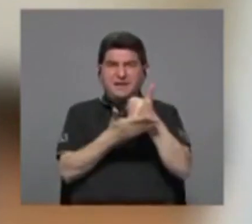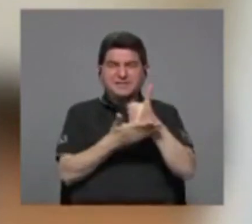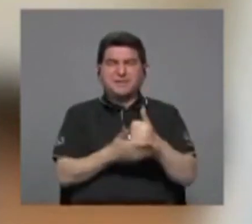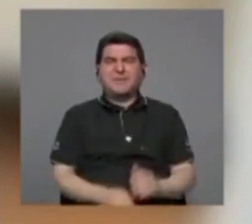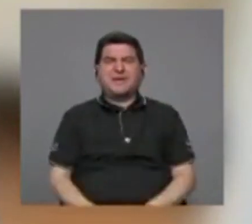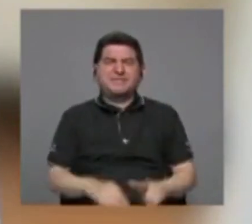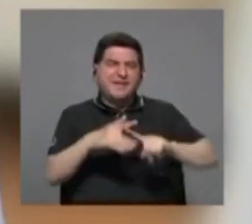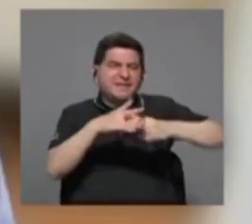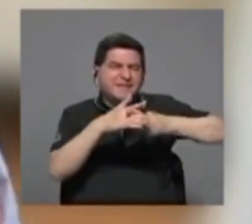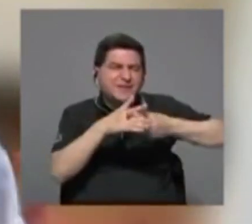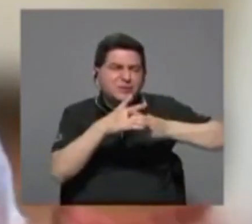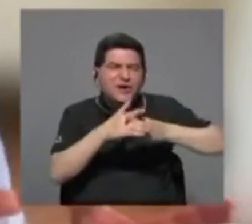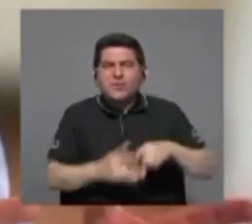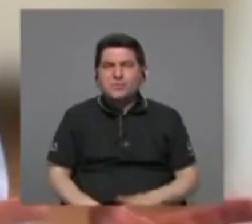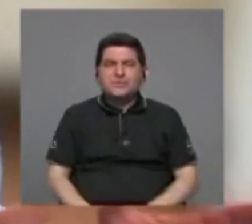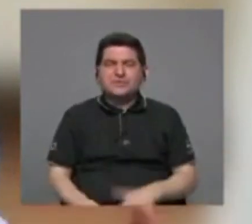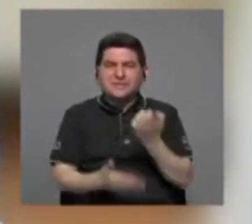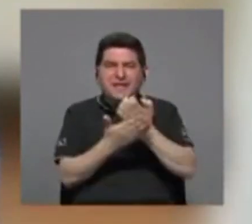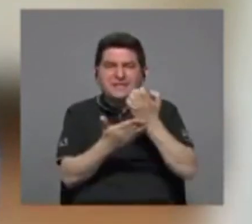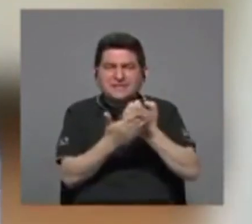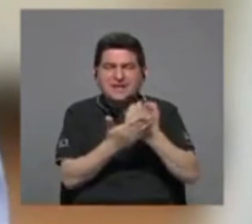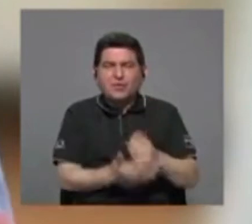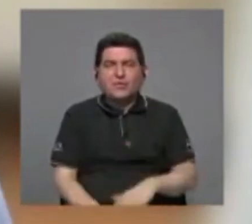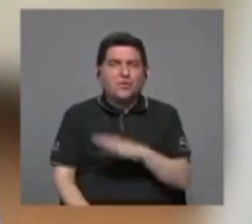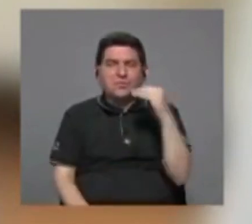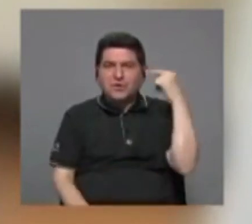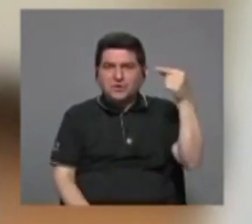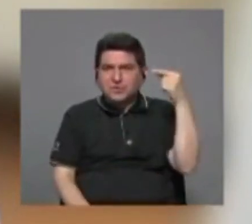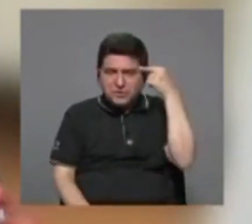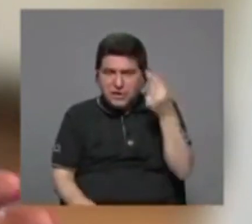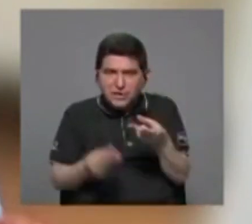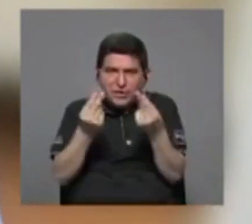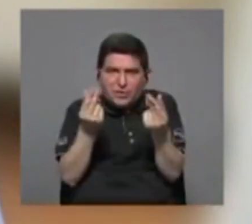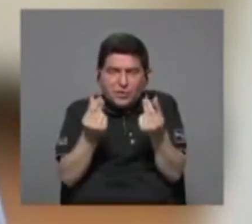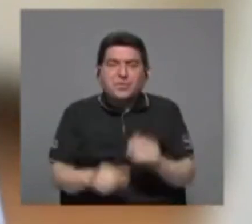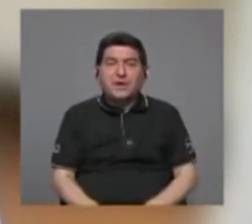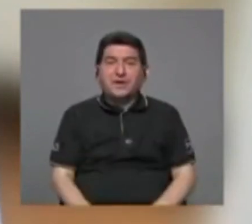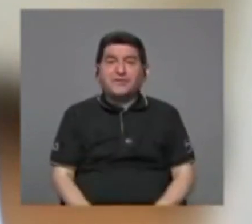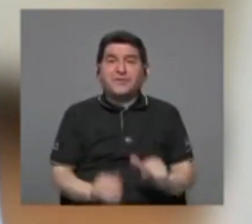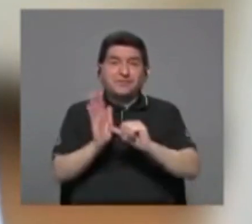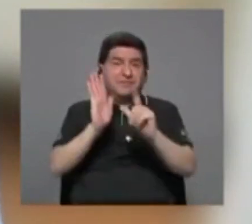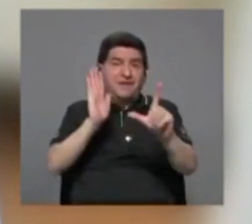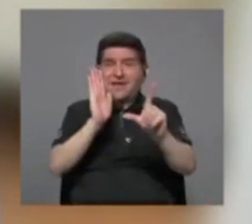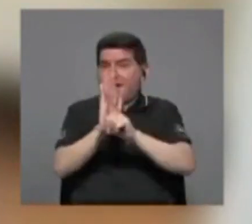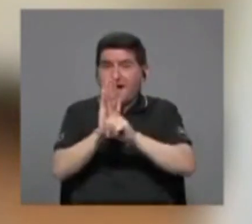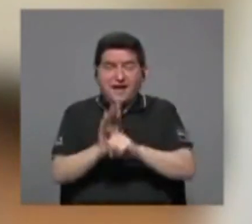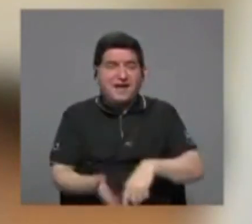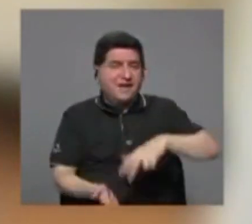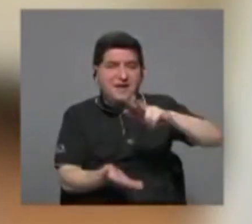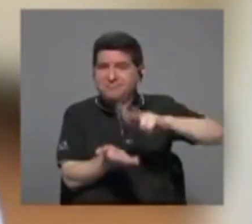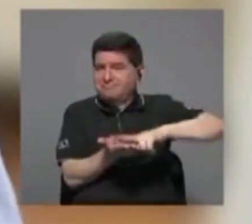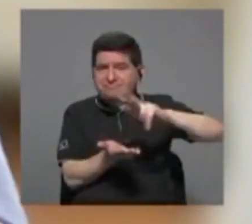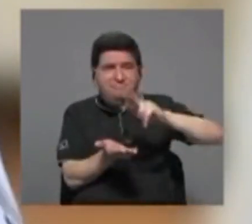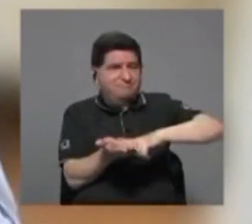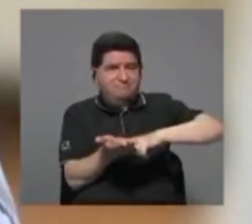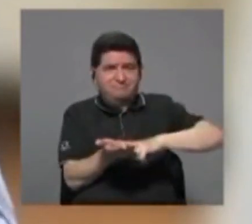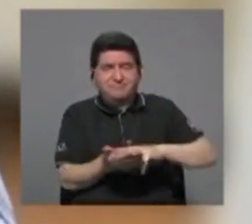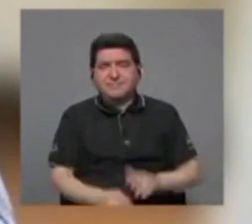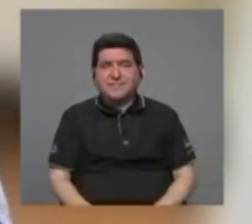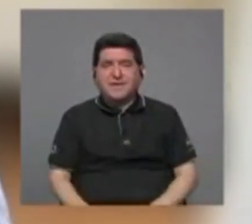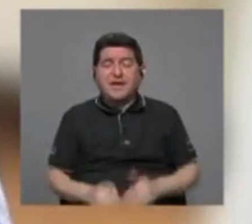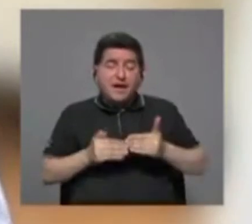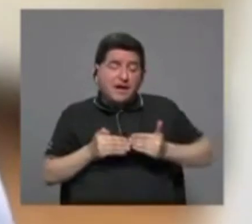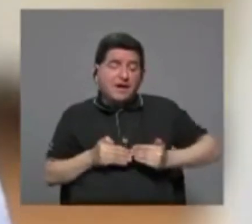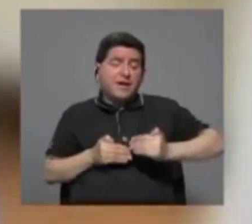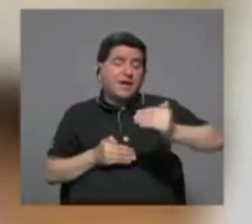ajuste fiscal que la Asamblea Legislativa por diversas razones no aprobó a lo